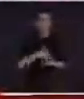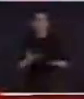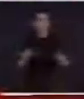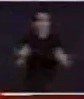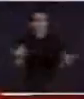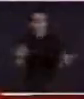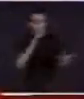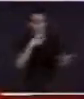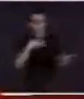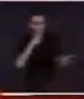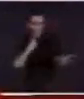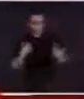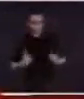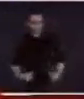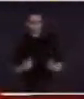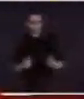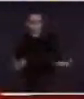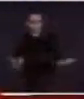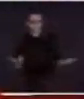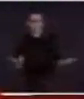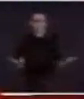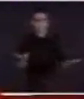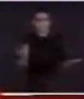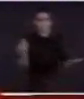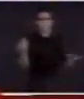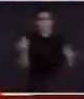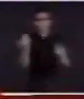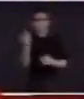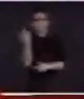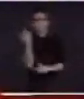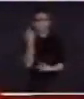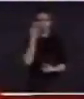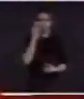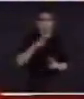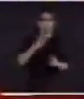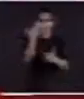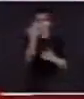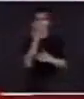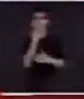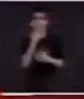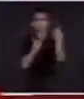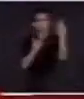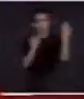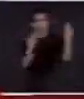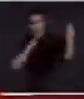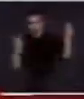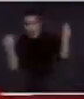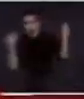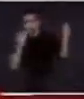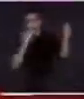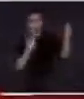estoy. Lo voy a disfrutar, tráigame ya. Cojones, un espejo. Un espejo. Ya soy